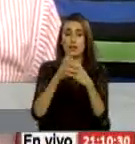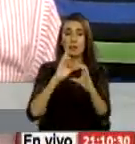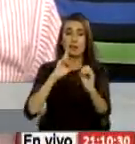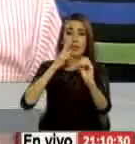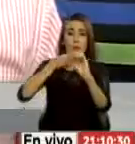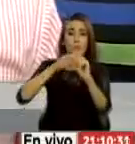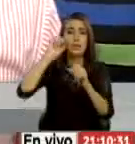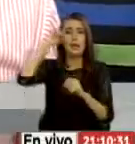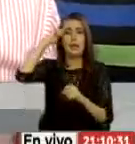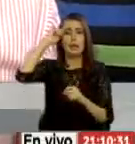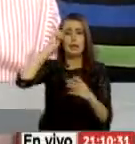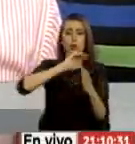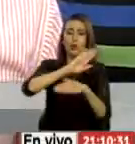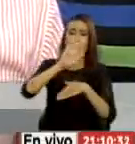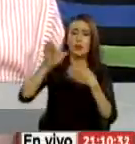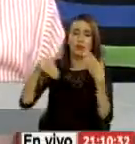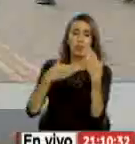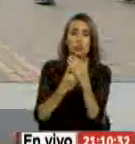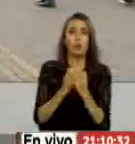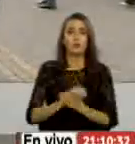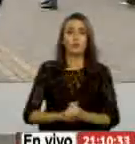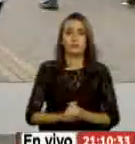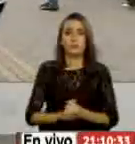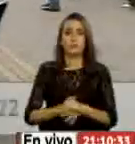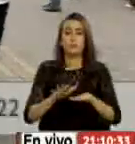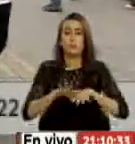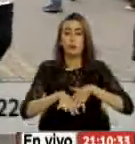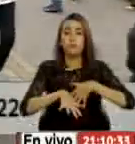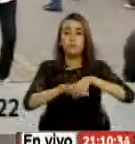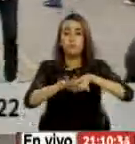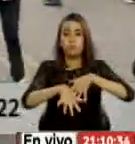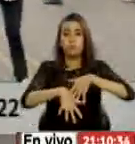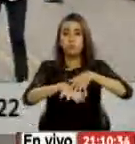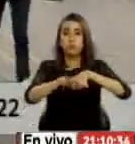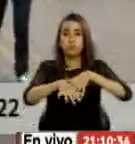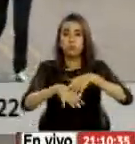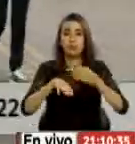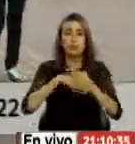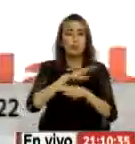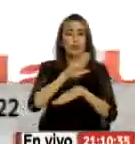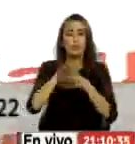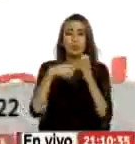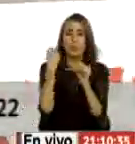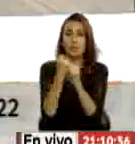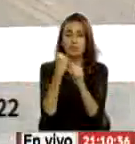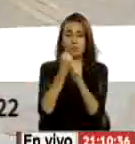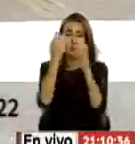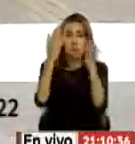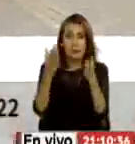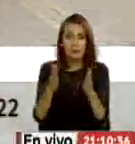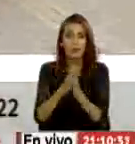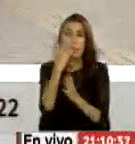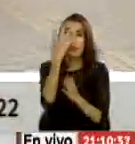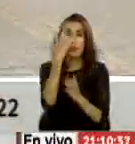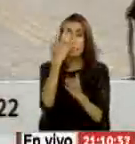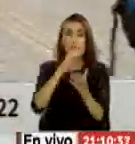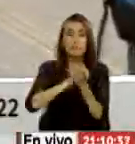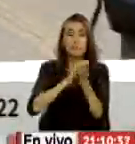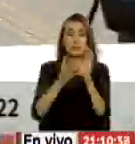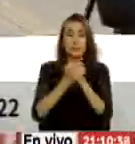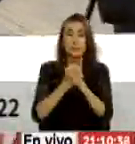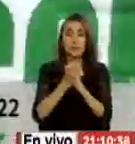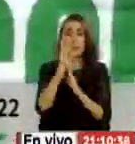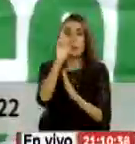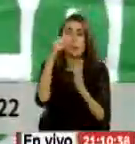triste recordación en la historia de nuestro país. La marcha de los sectores artesanales, obreros y populares del 15 de noviembre de